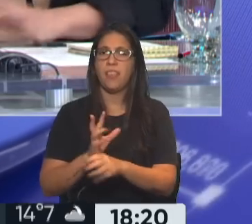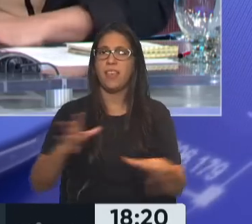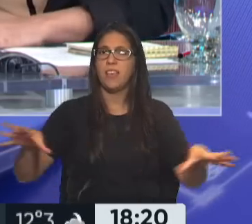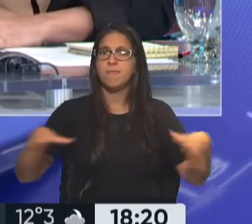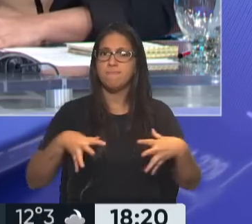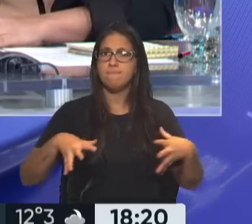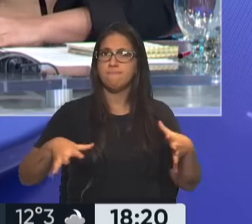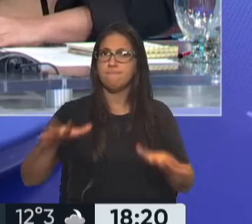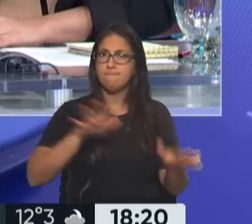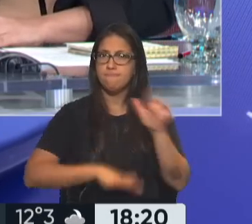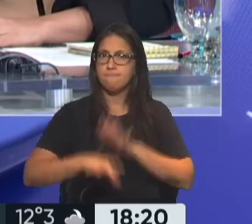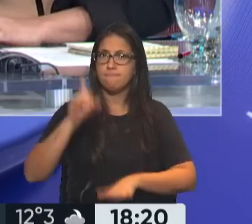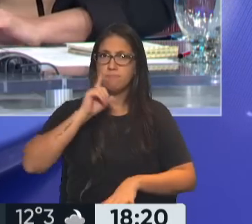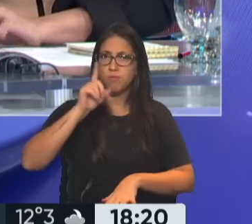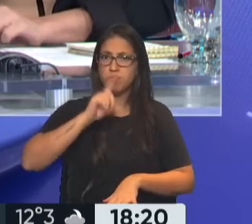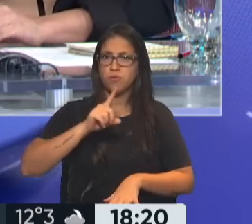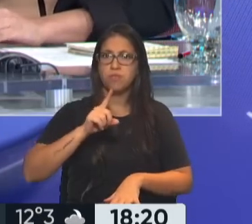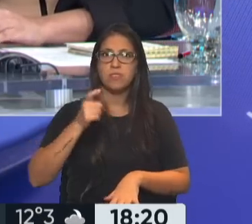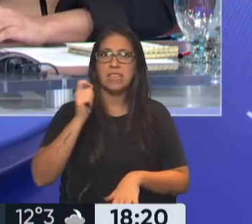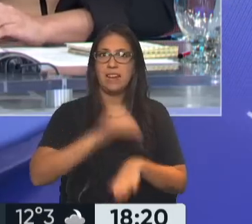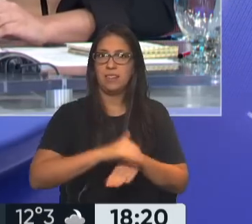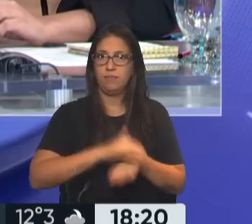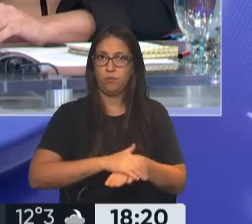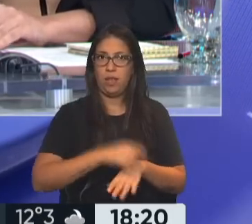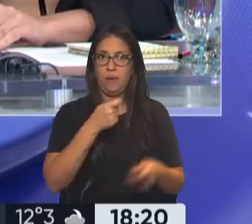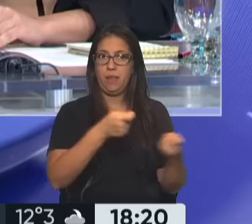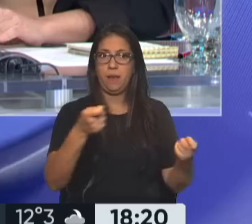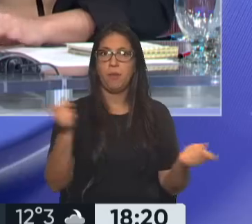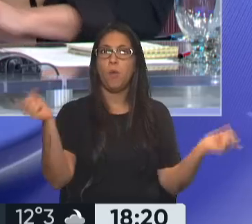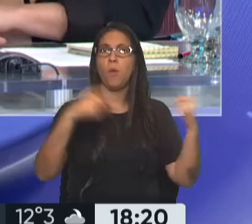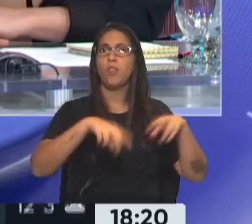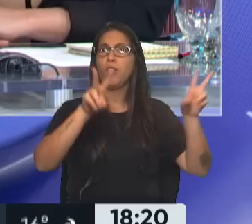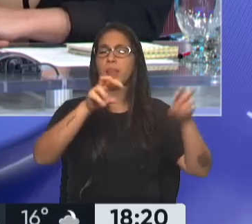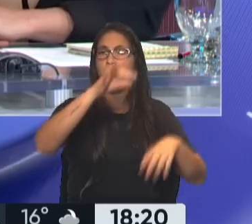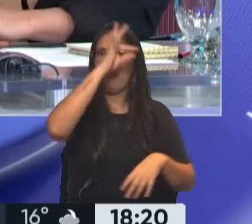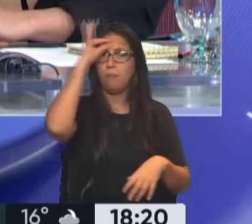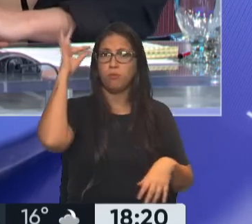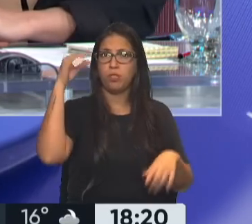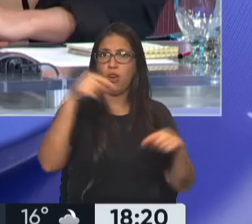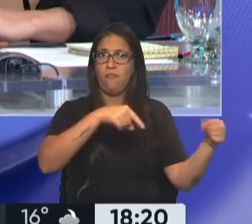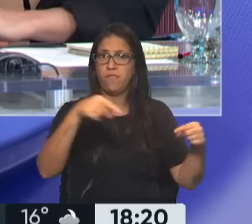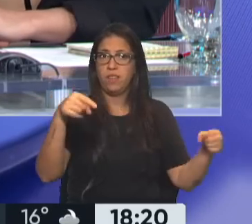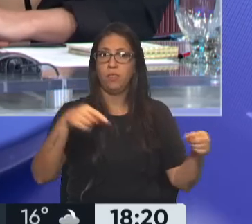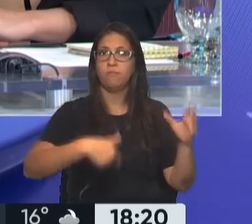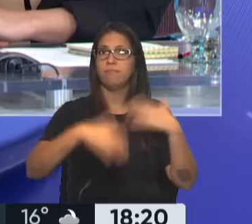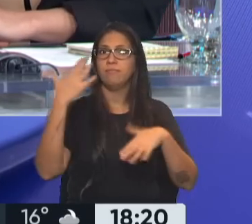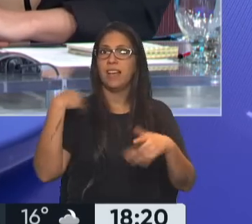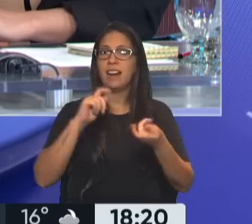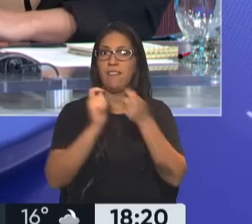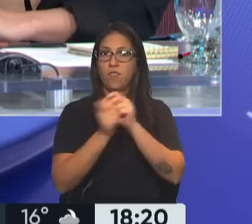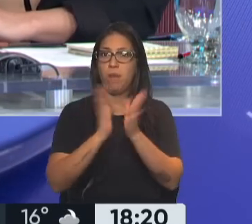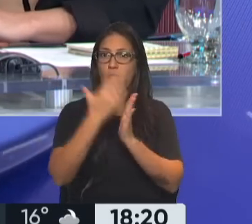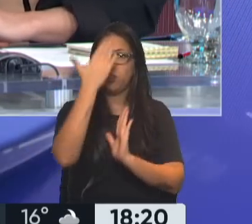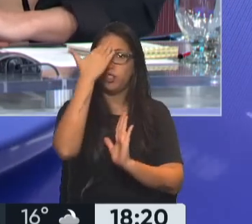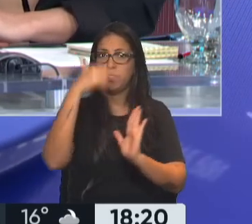claras... responsables o el responsable de estos asesinatos. Exacto. Pero volviendo al conflicto mapuche, también hay que destacar, al no prosperar la reforma de la